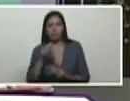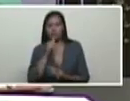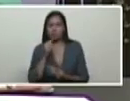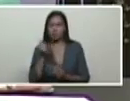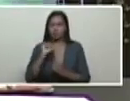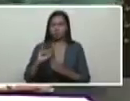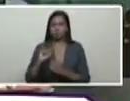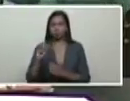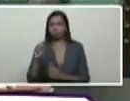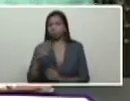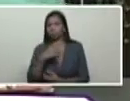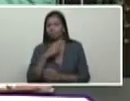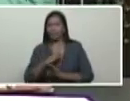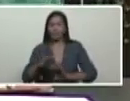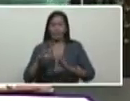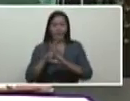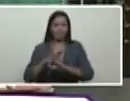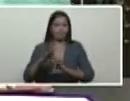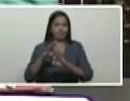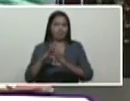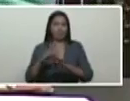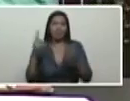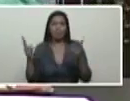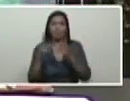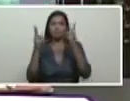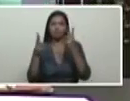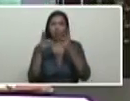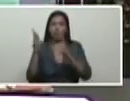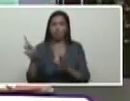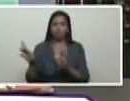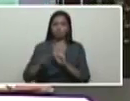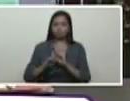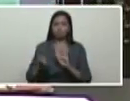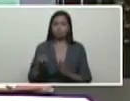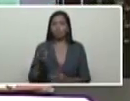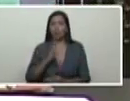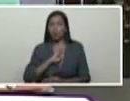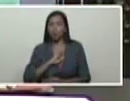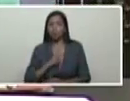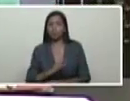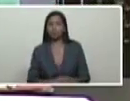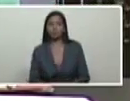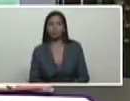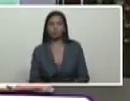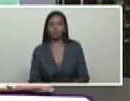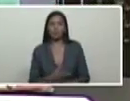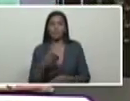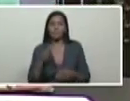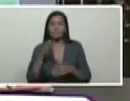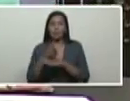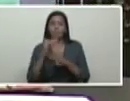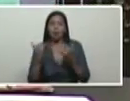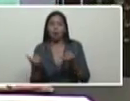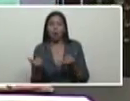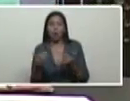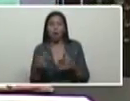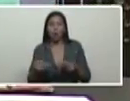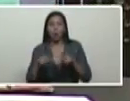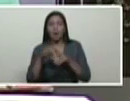contra? Nadie. La victoria nos pertenece. Vamos de Maracay ahora a